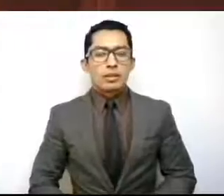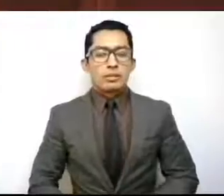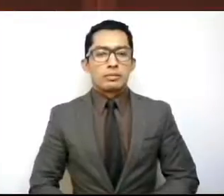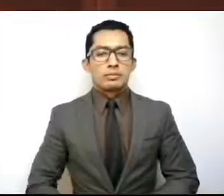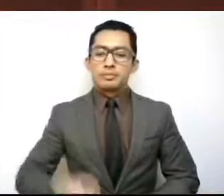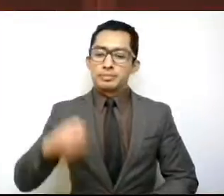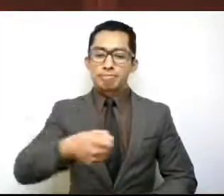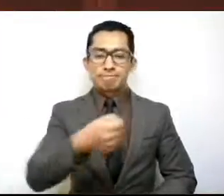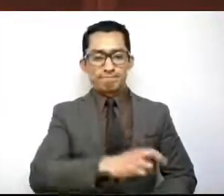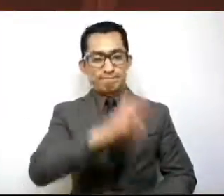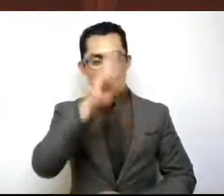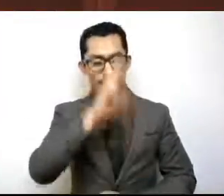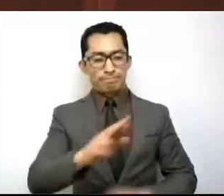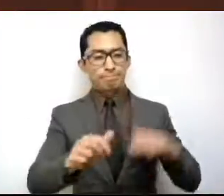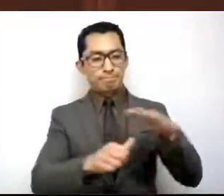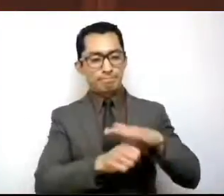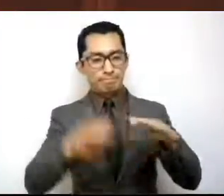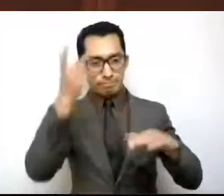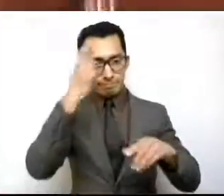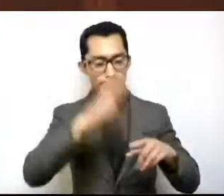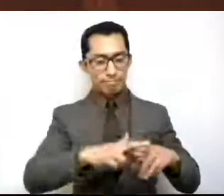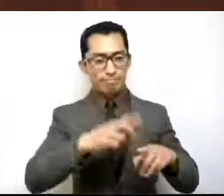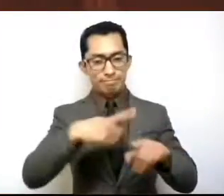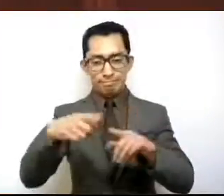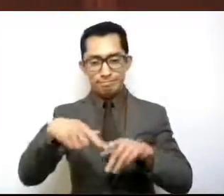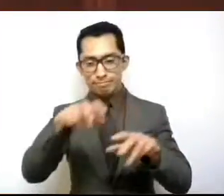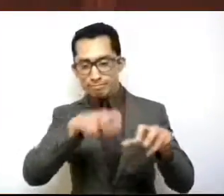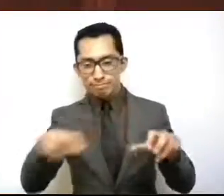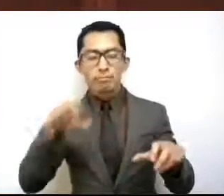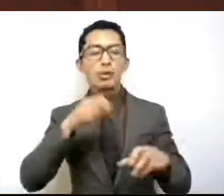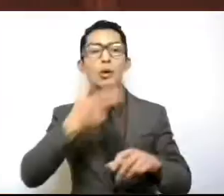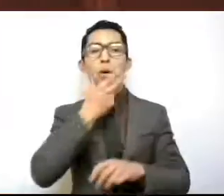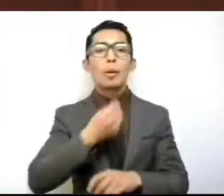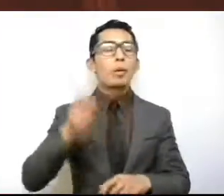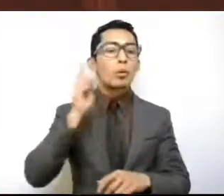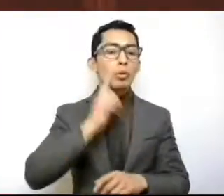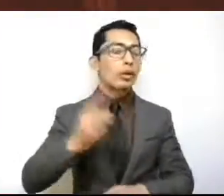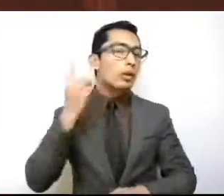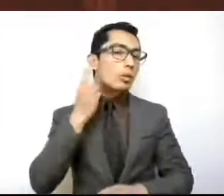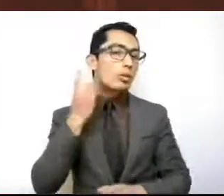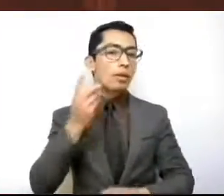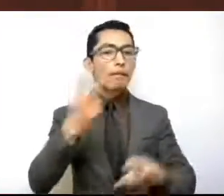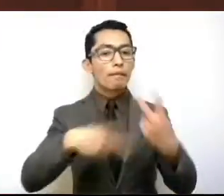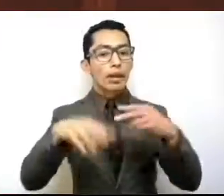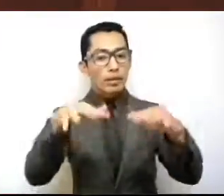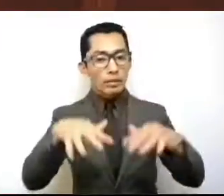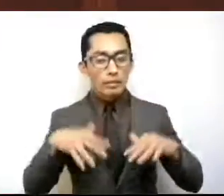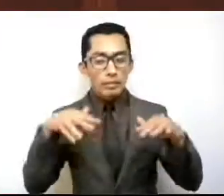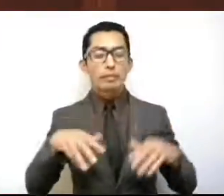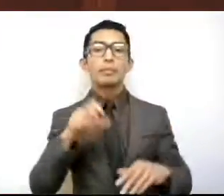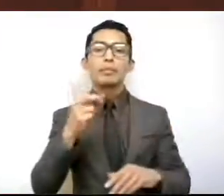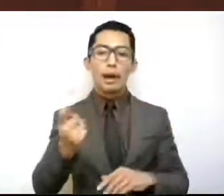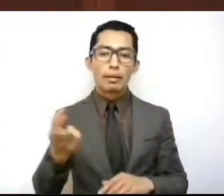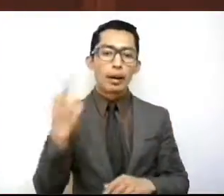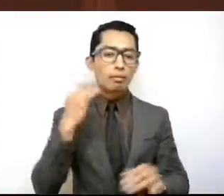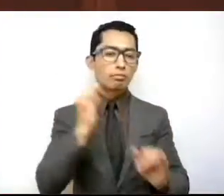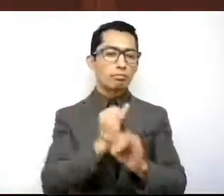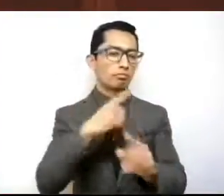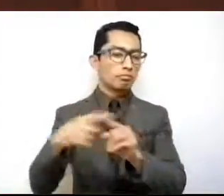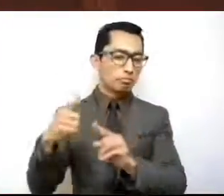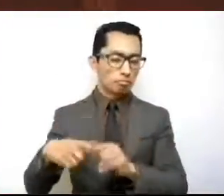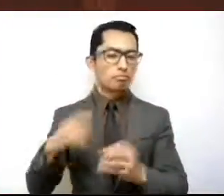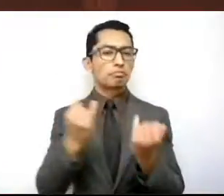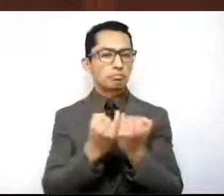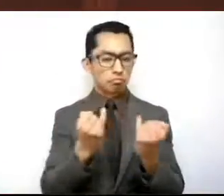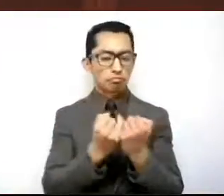a los integrantes de la mesa directiva, a las diputadas y los diputados presentes, a los medios de comunicación y quienes nos siguen